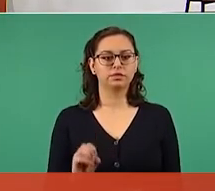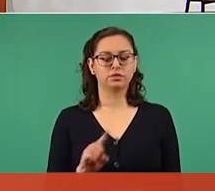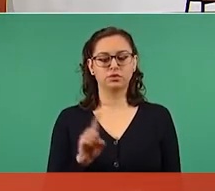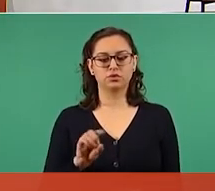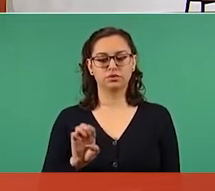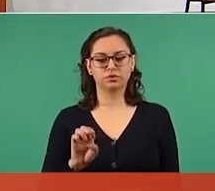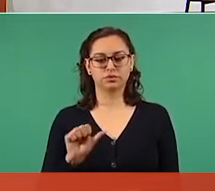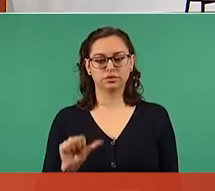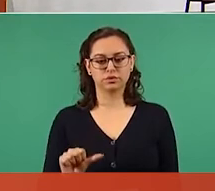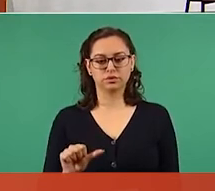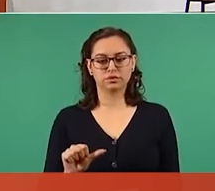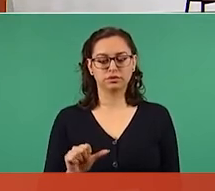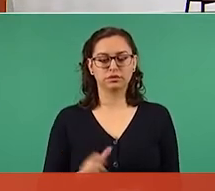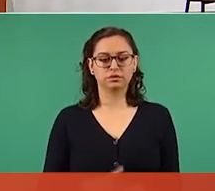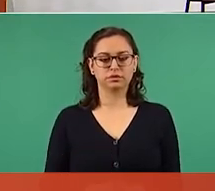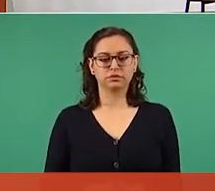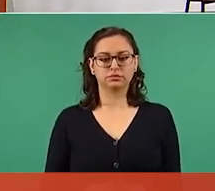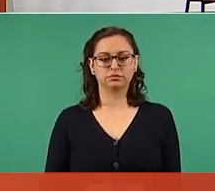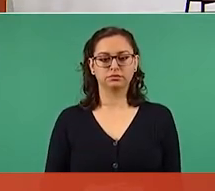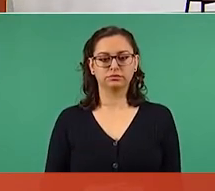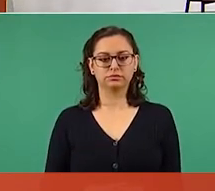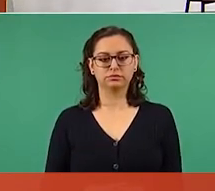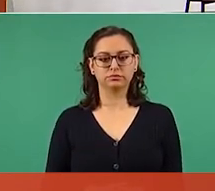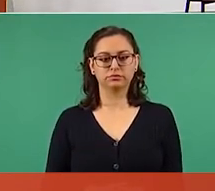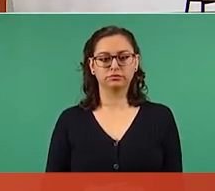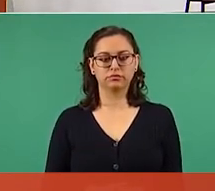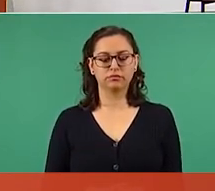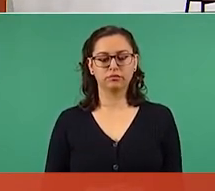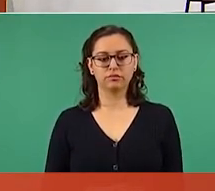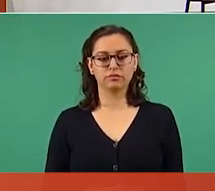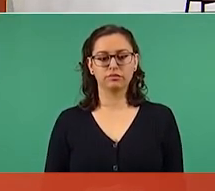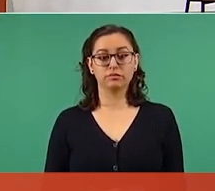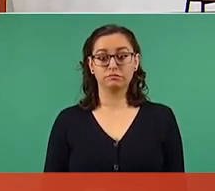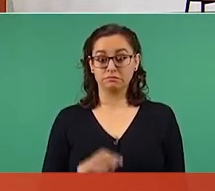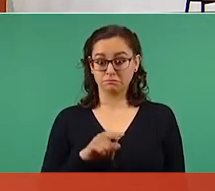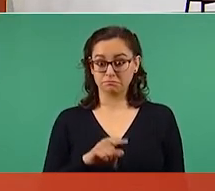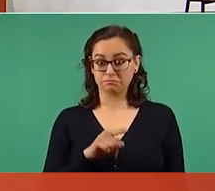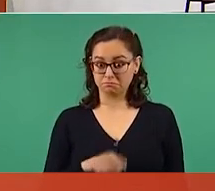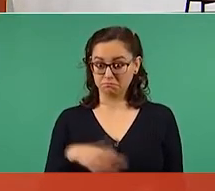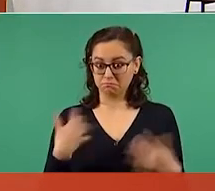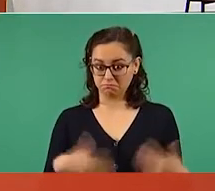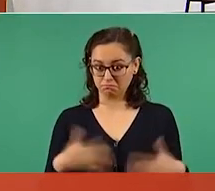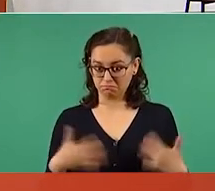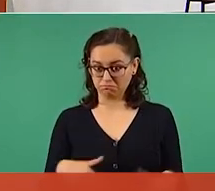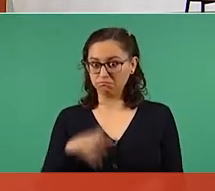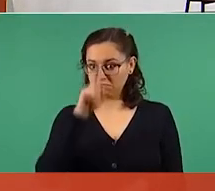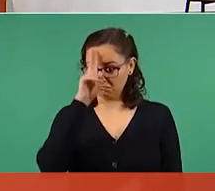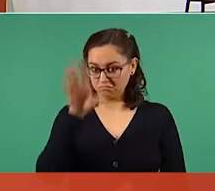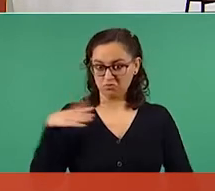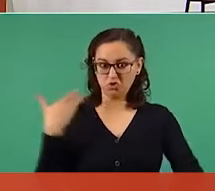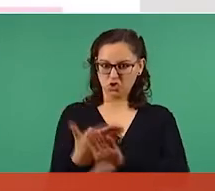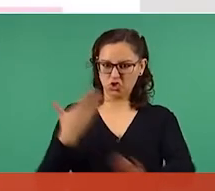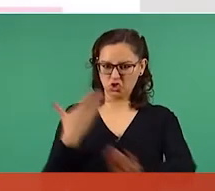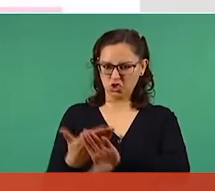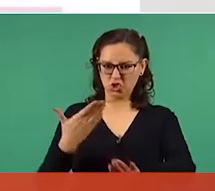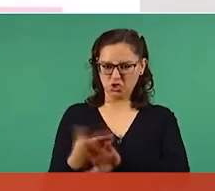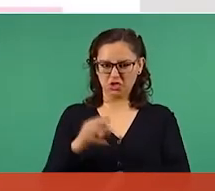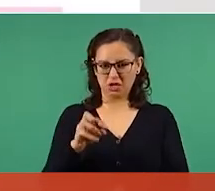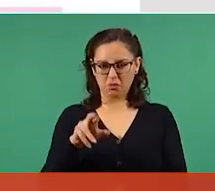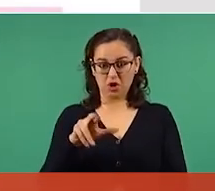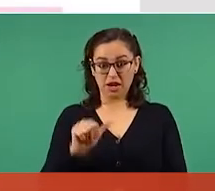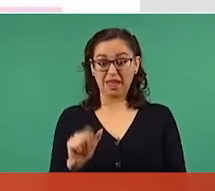es un caso, creo que sí se ensañó. 39